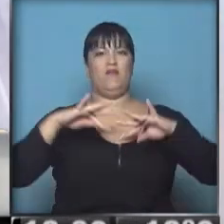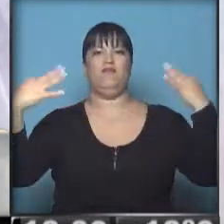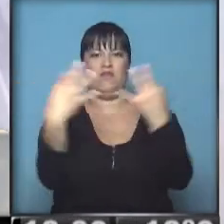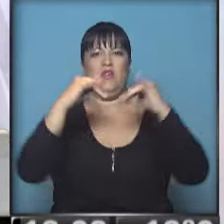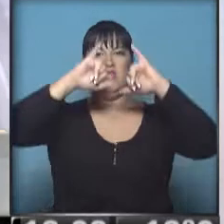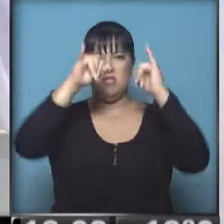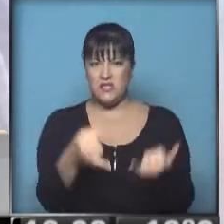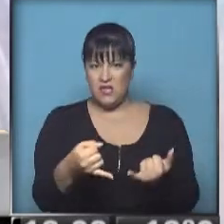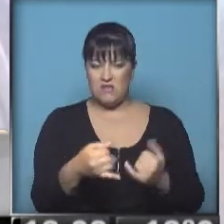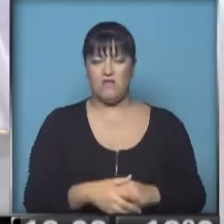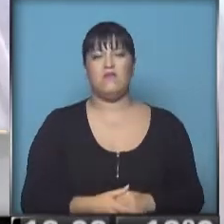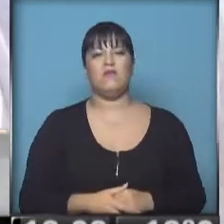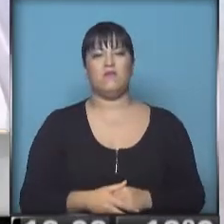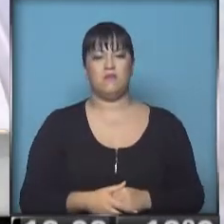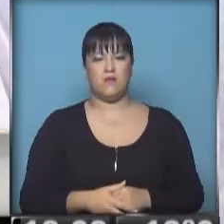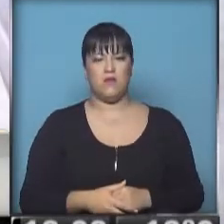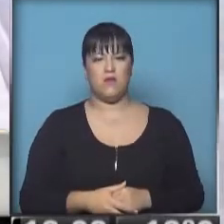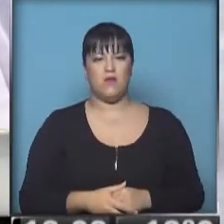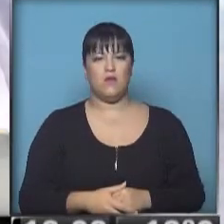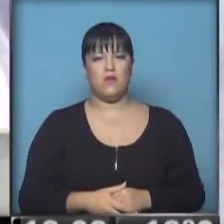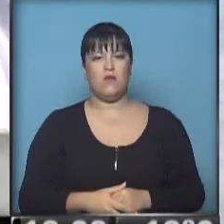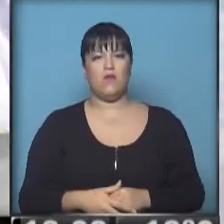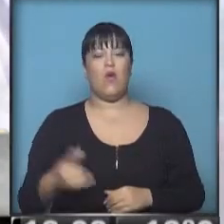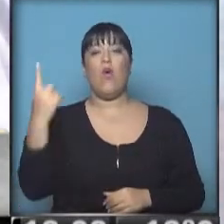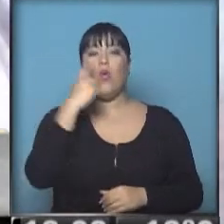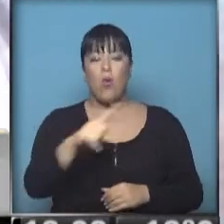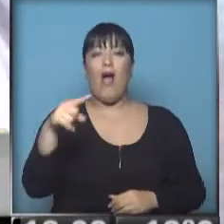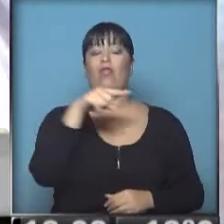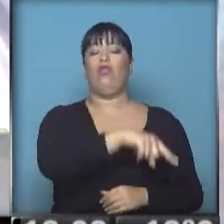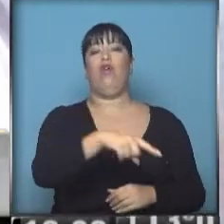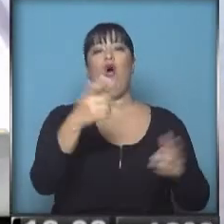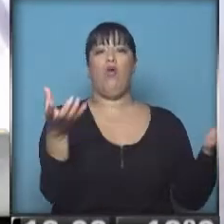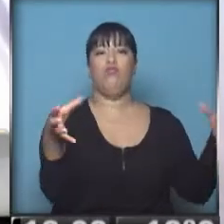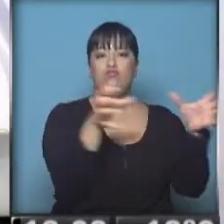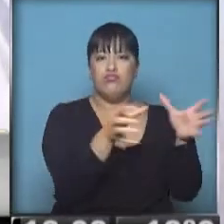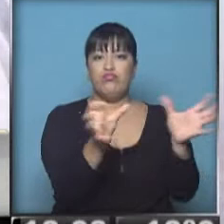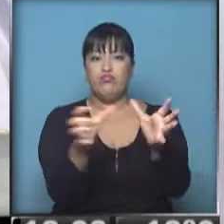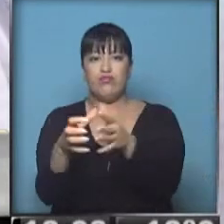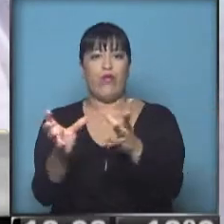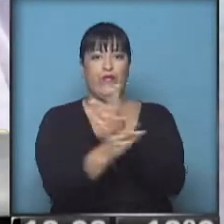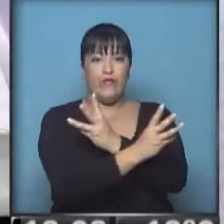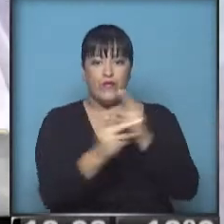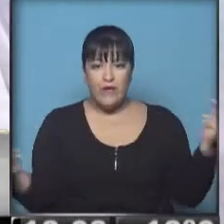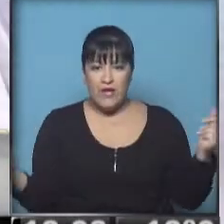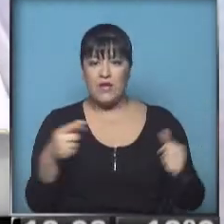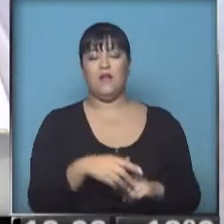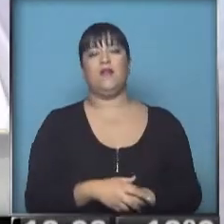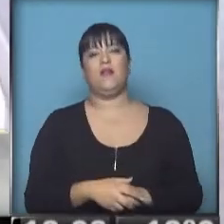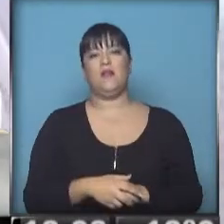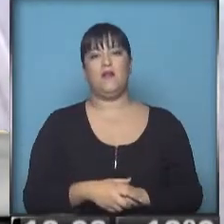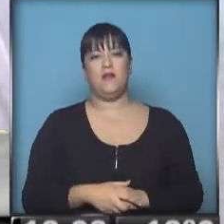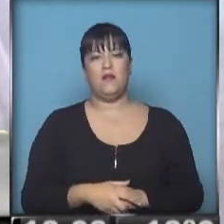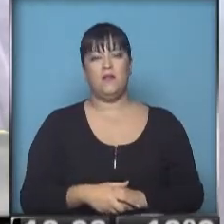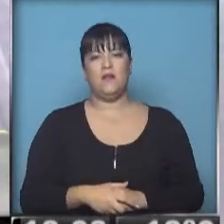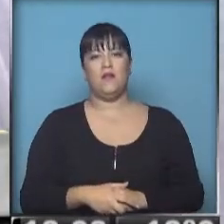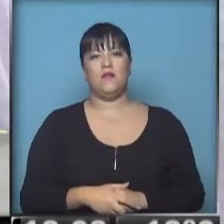de la Cámara de Diputados de la Nación. Una vez que finalicen los bloques de la oposición de exponer esta postura,